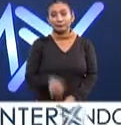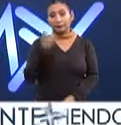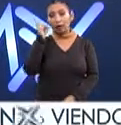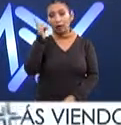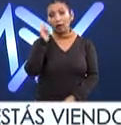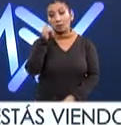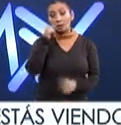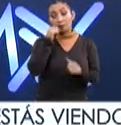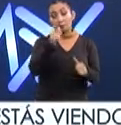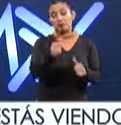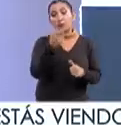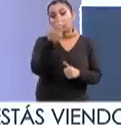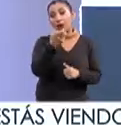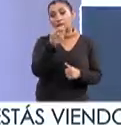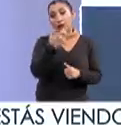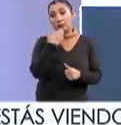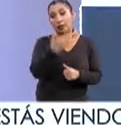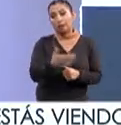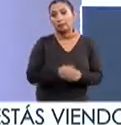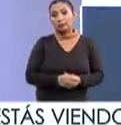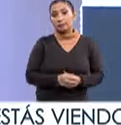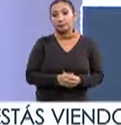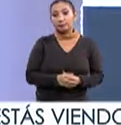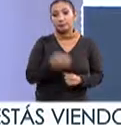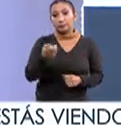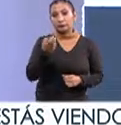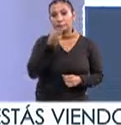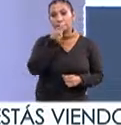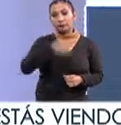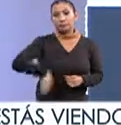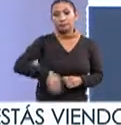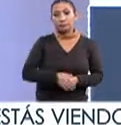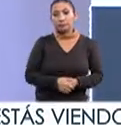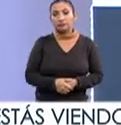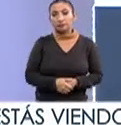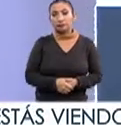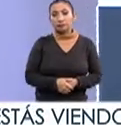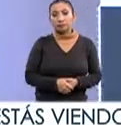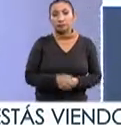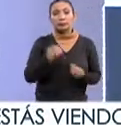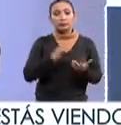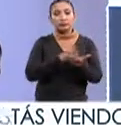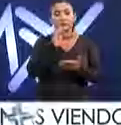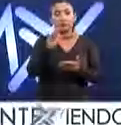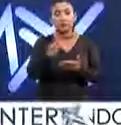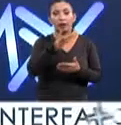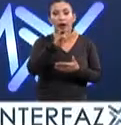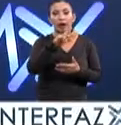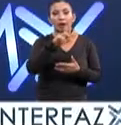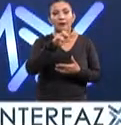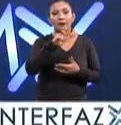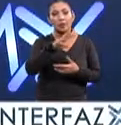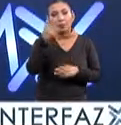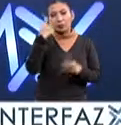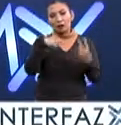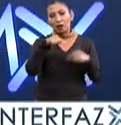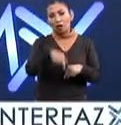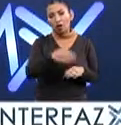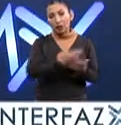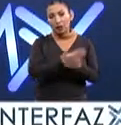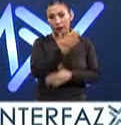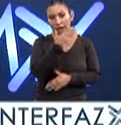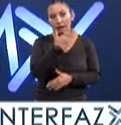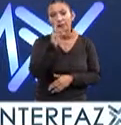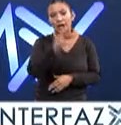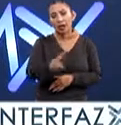Ojalá lo tomen en consideración. Ojalá. Porque sí sería un gran acierto esto que acabas de comentar. Bueno, pues muchísimas gracias, Javier, por haber estado con nosotros esta mañana